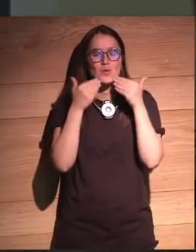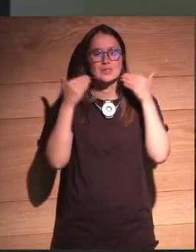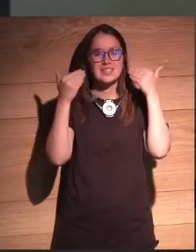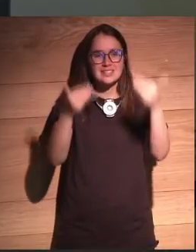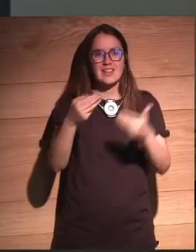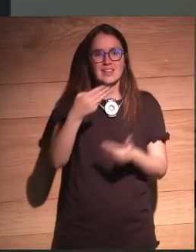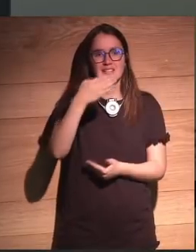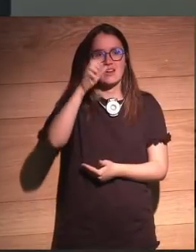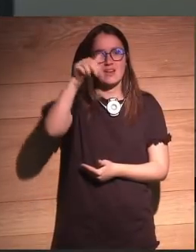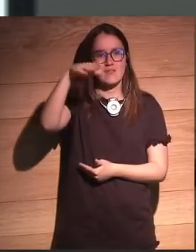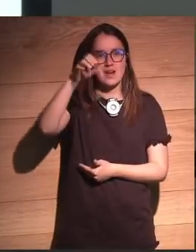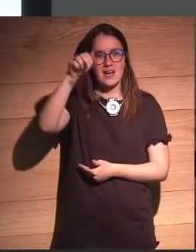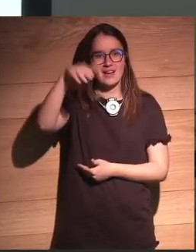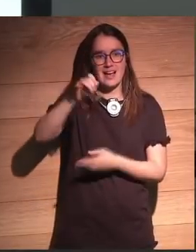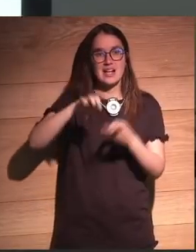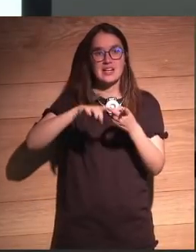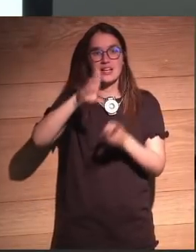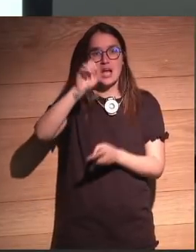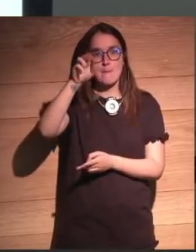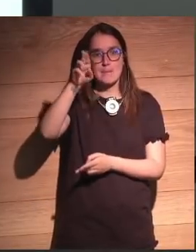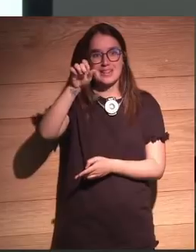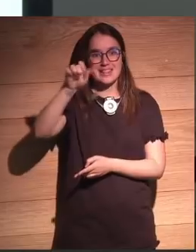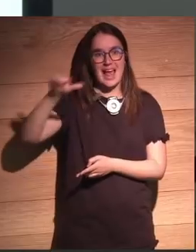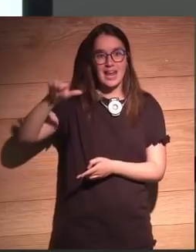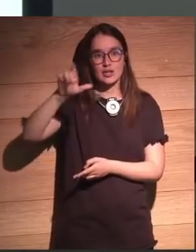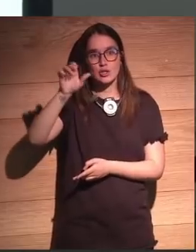gracias a Blanca y a Capitán Swing por organizar